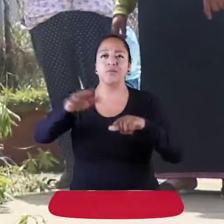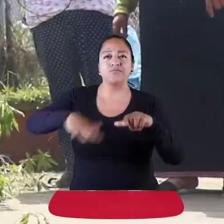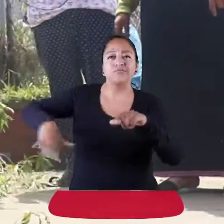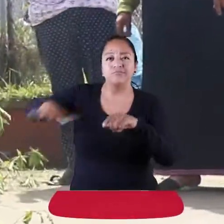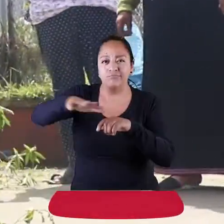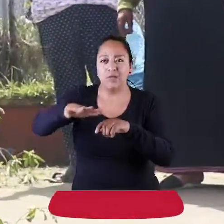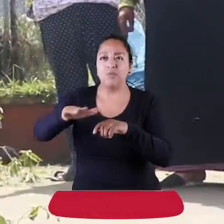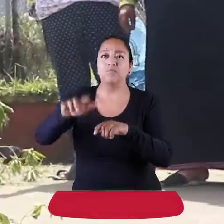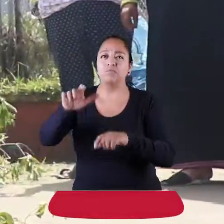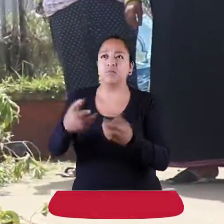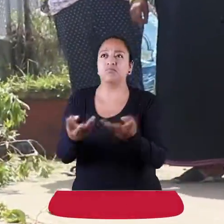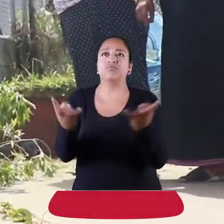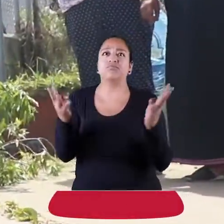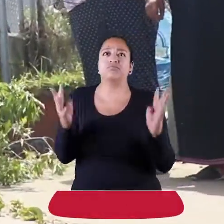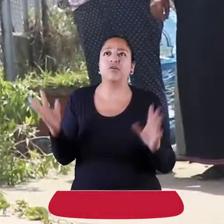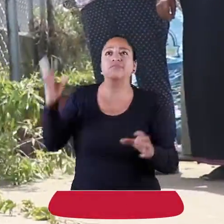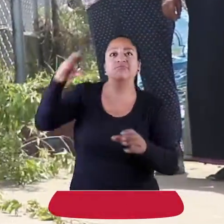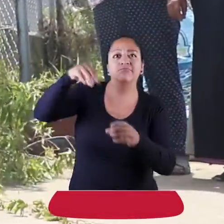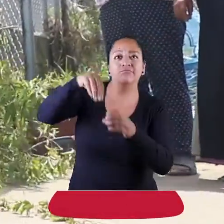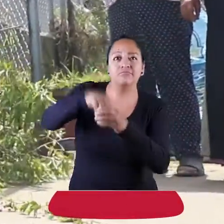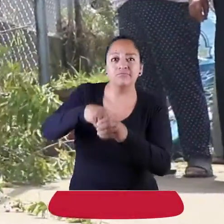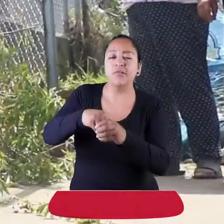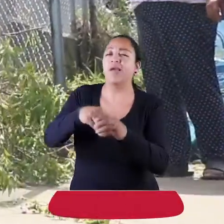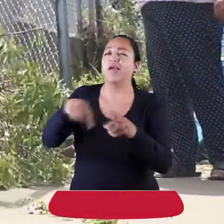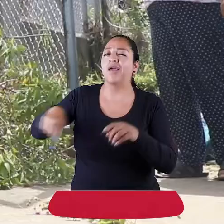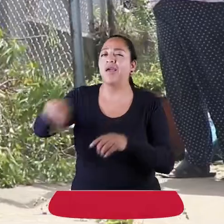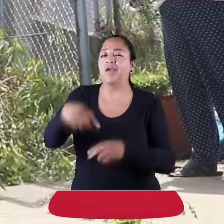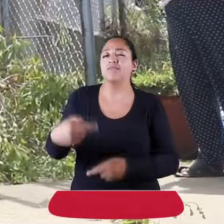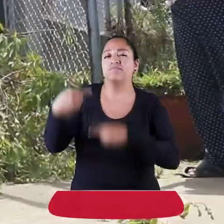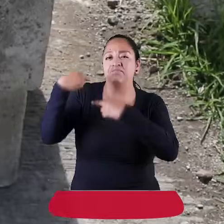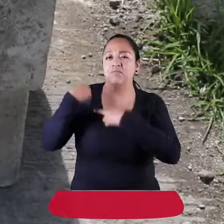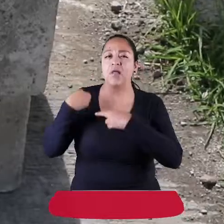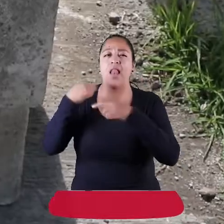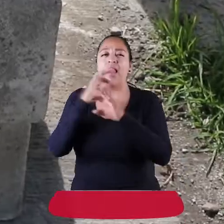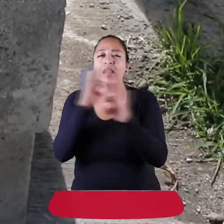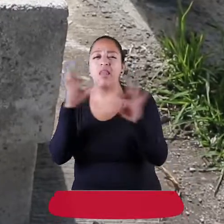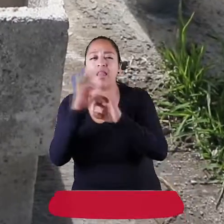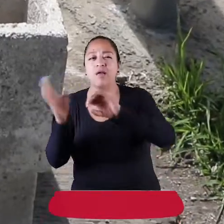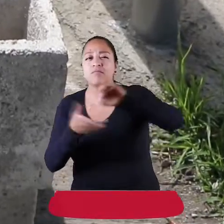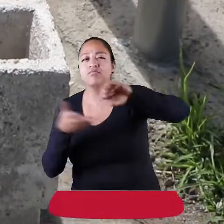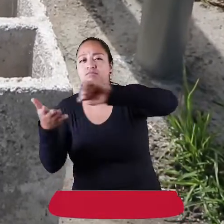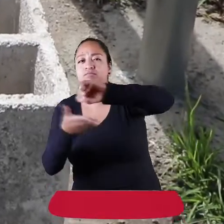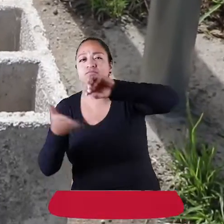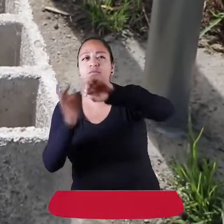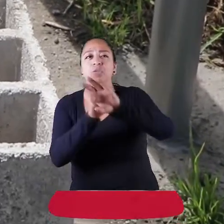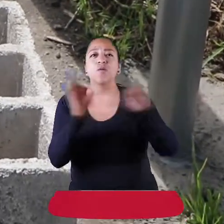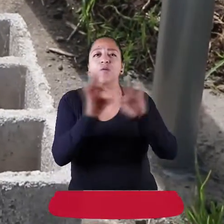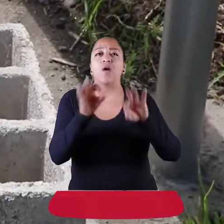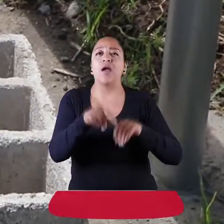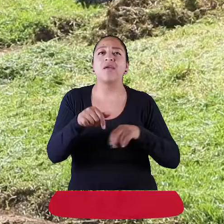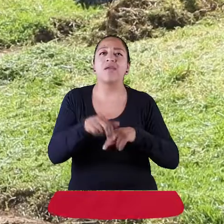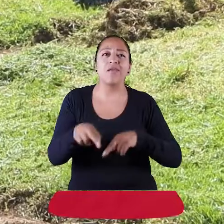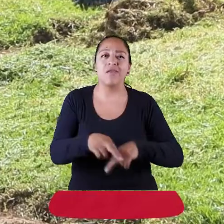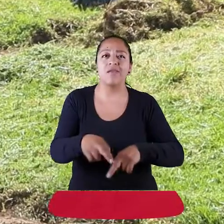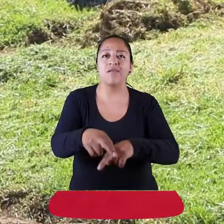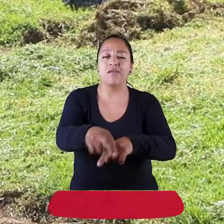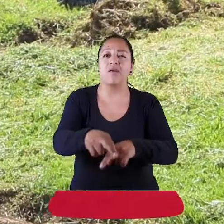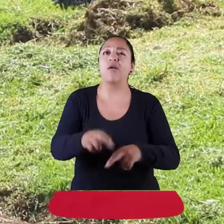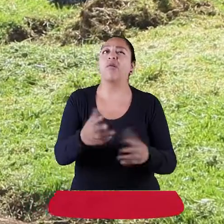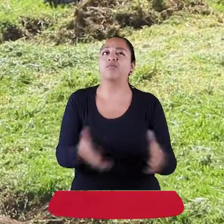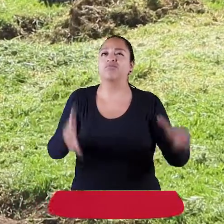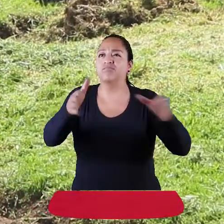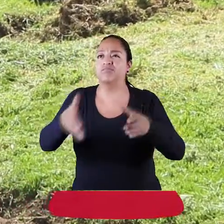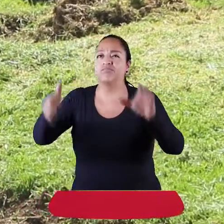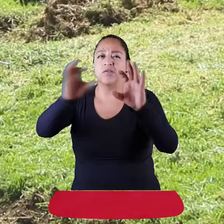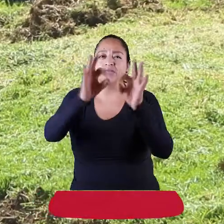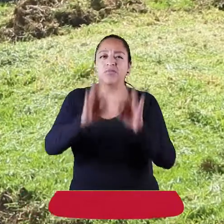Egas Cabezas y el barrio Obraje de la comunidad de Peguche, realizaron una minga de limpieza de malezas en la vertiente Magdalena, los tanques de